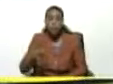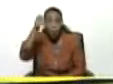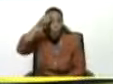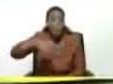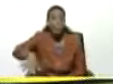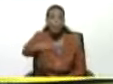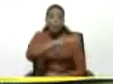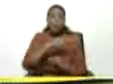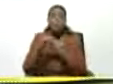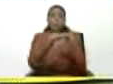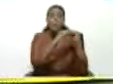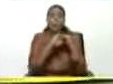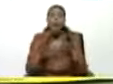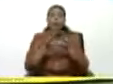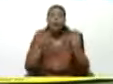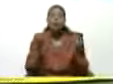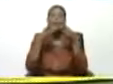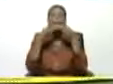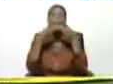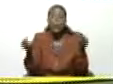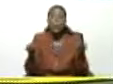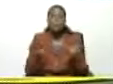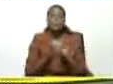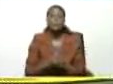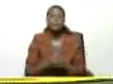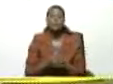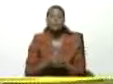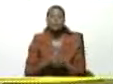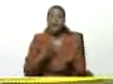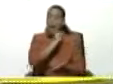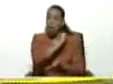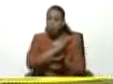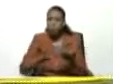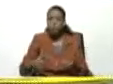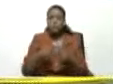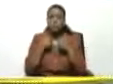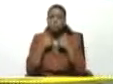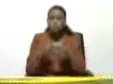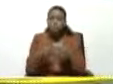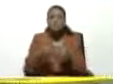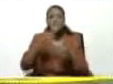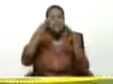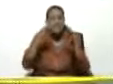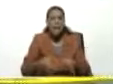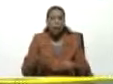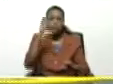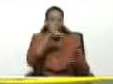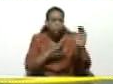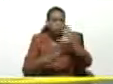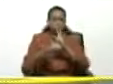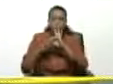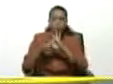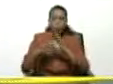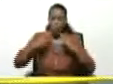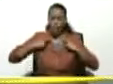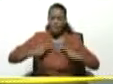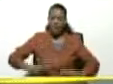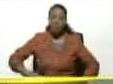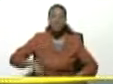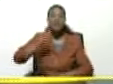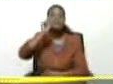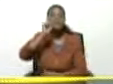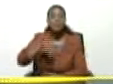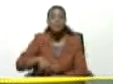pueblo Educación Pública gratuita científica humanista